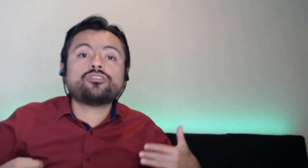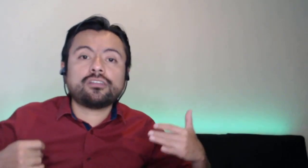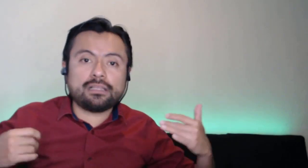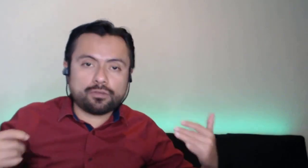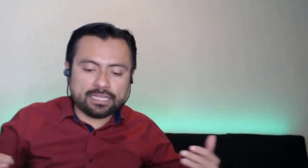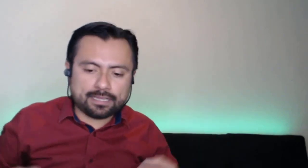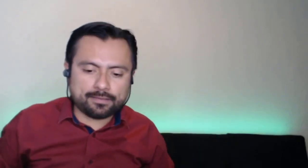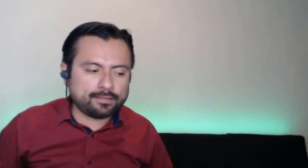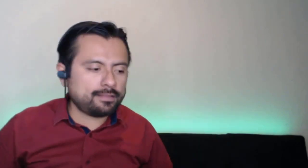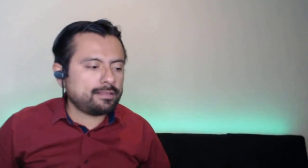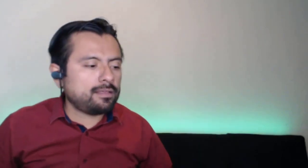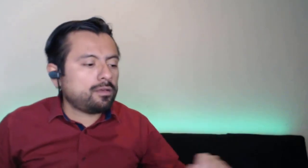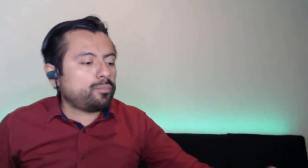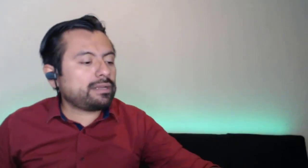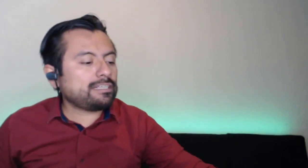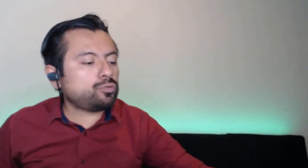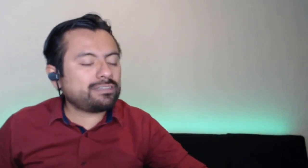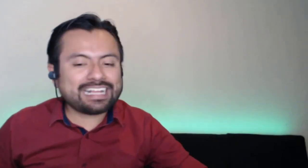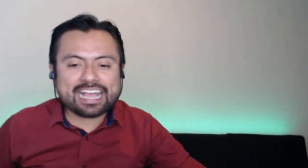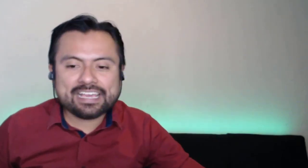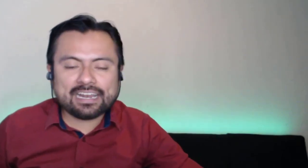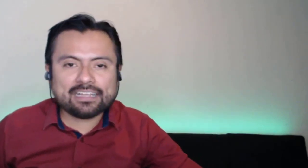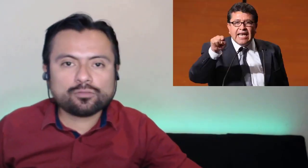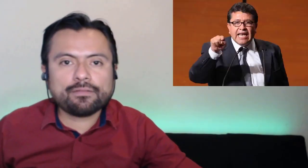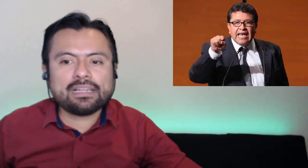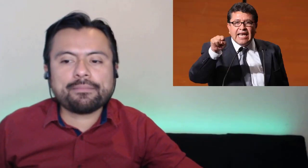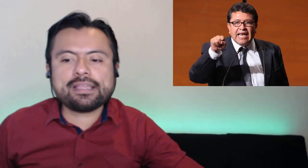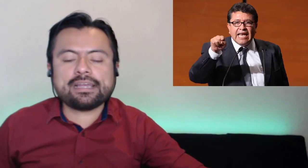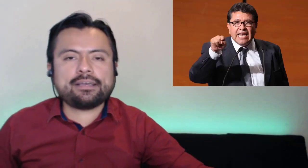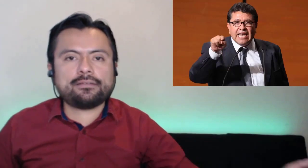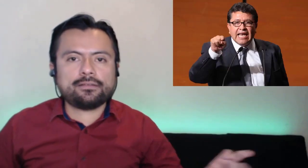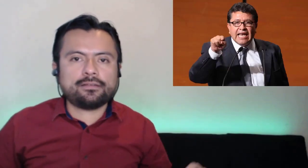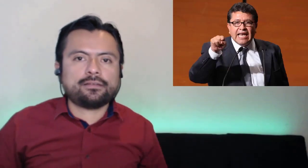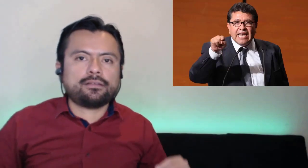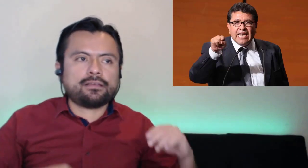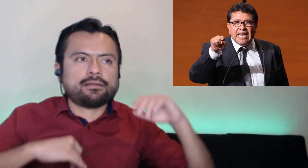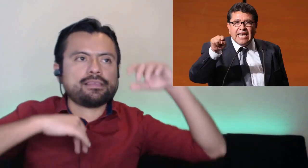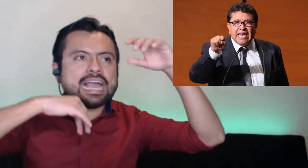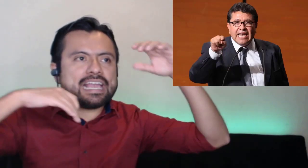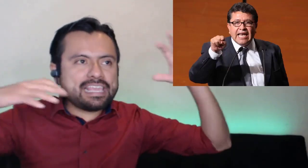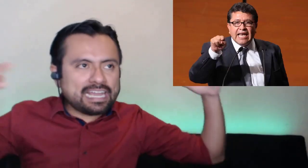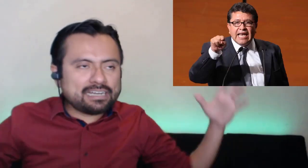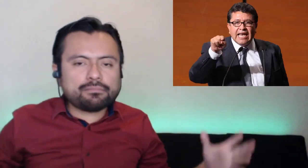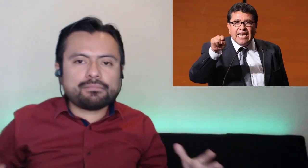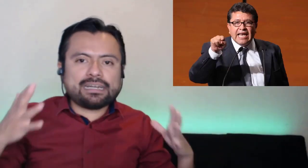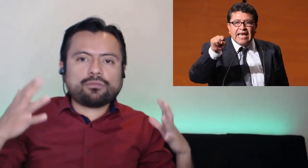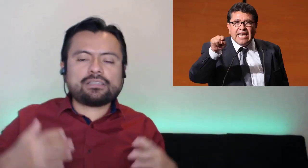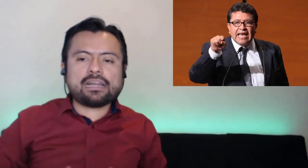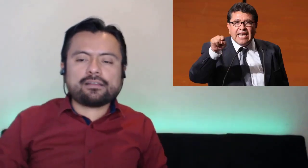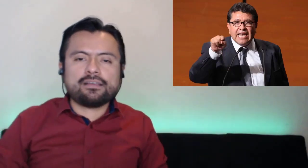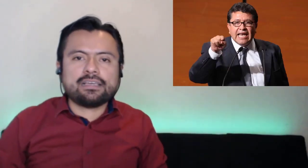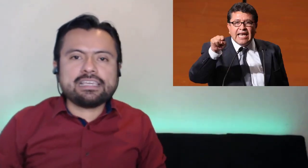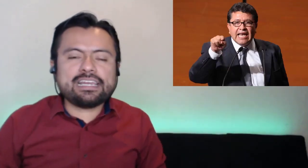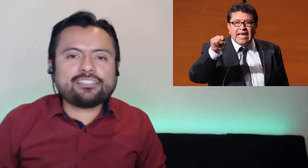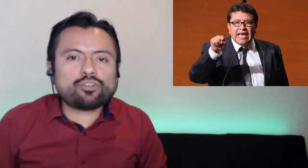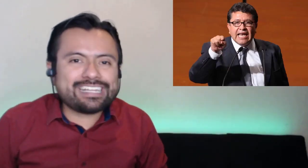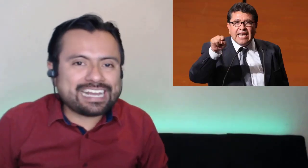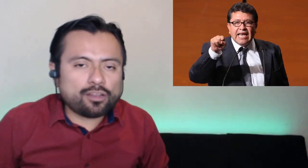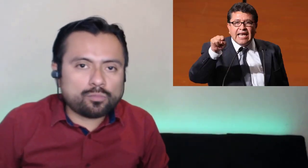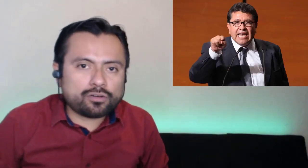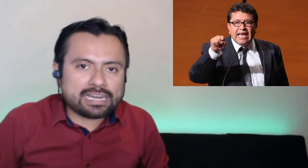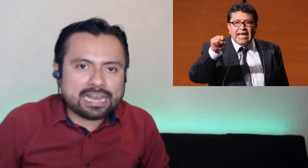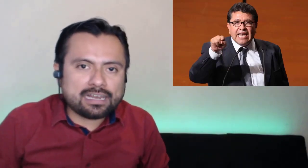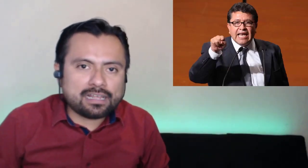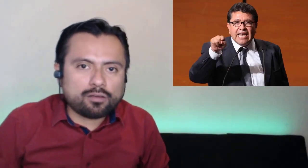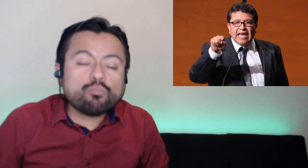los de morena pues resulta que ayer a las nueve de la mañana ya llegan van a votar y en eso